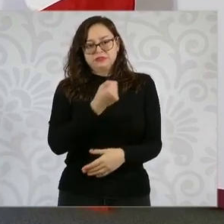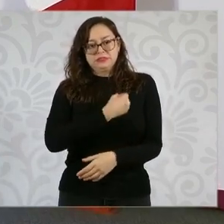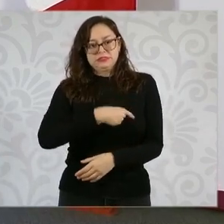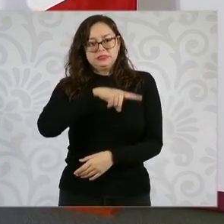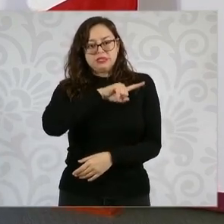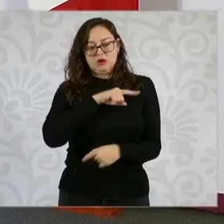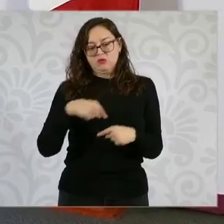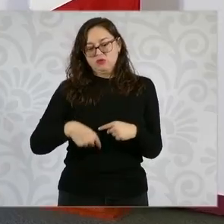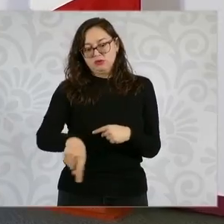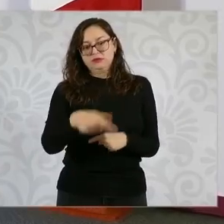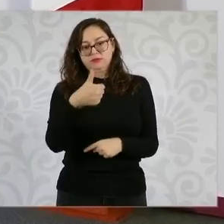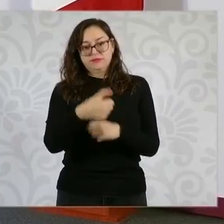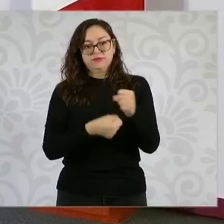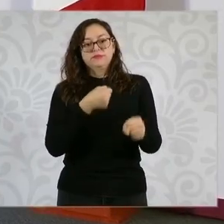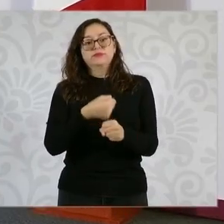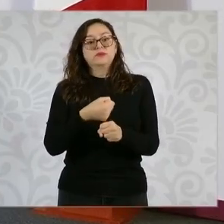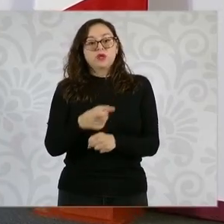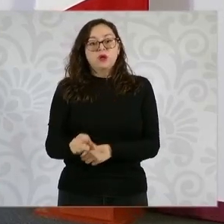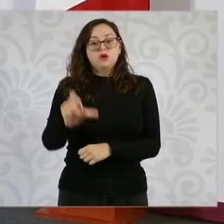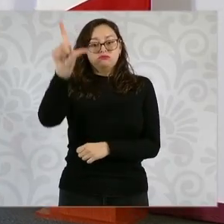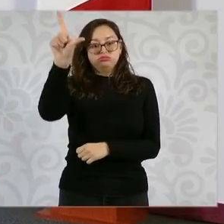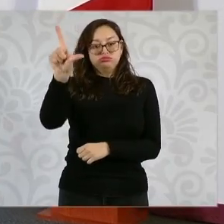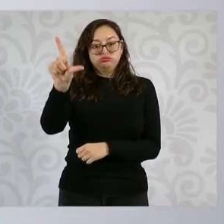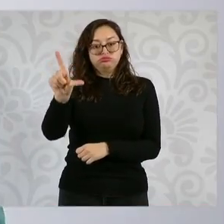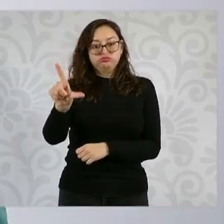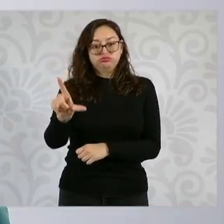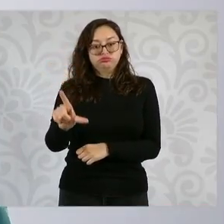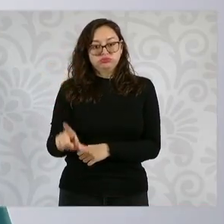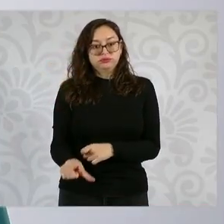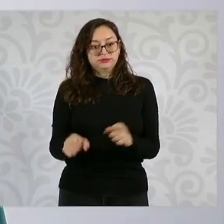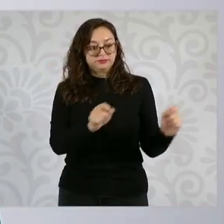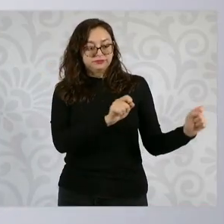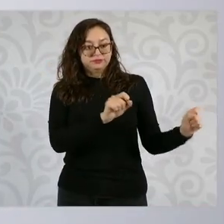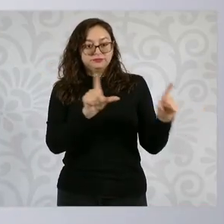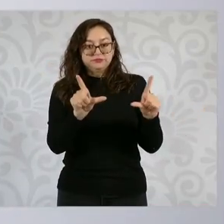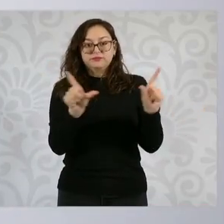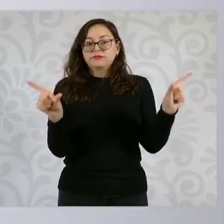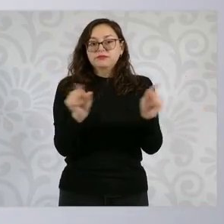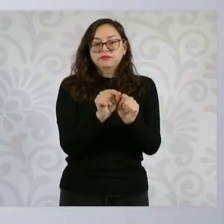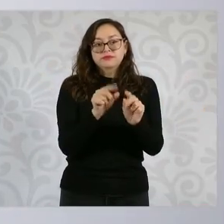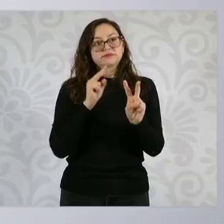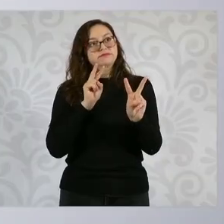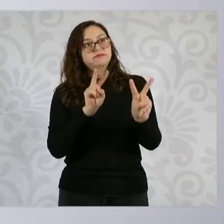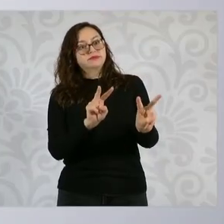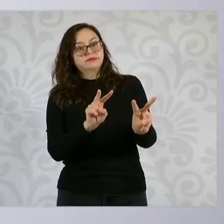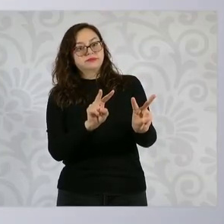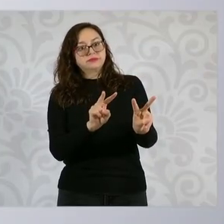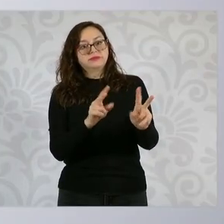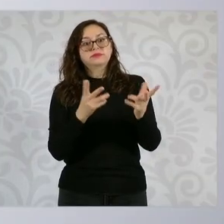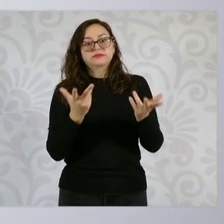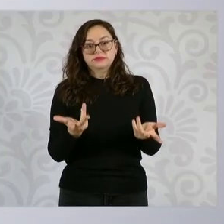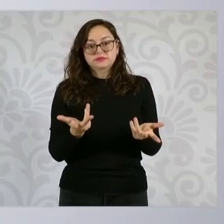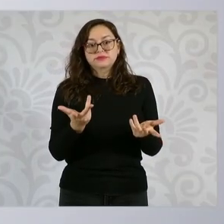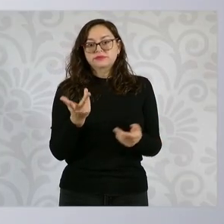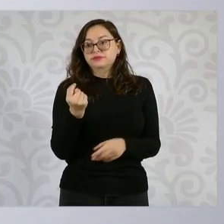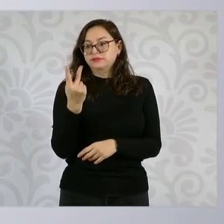este sexenio. Entonces, los lunes, por lo pronto es una cápsula para que ustedes la vean y los que nos están